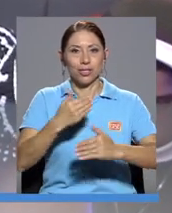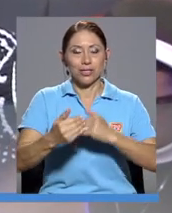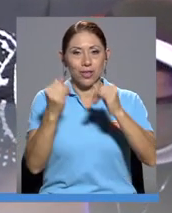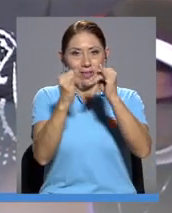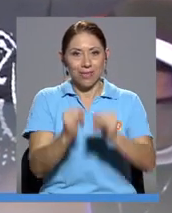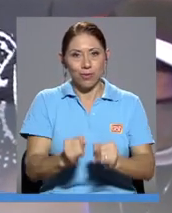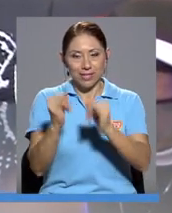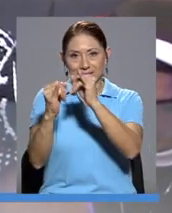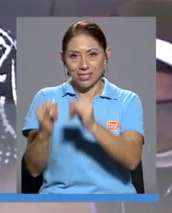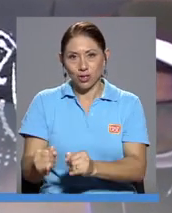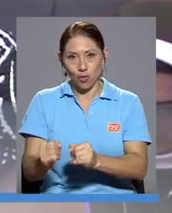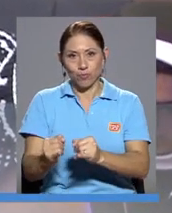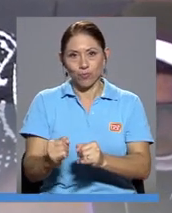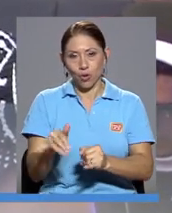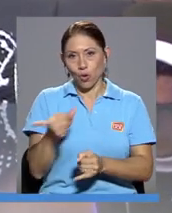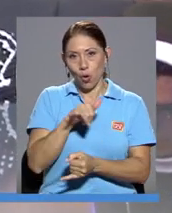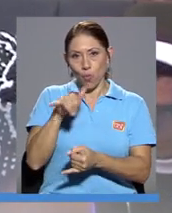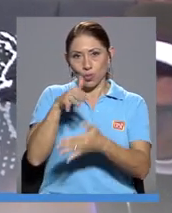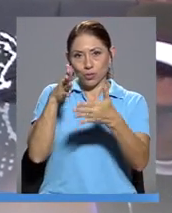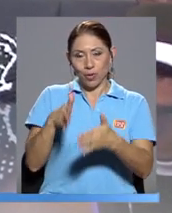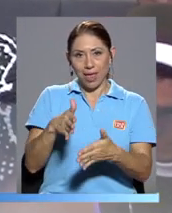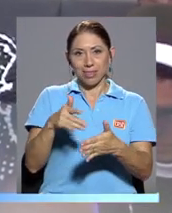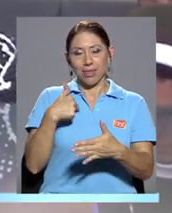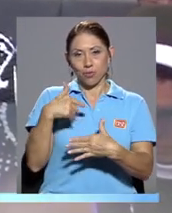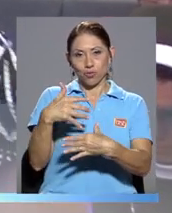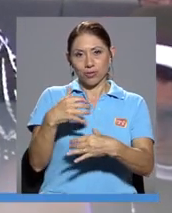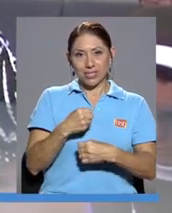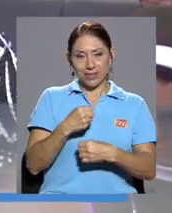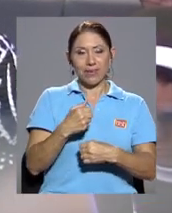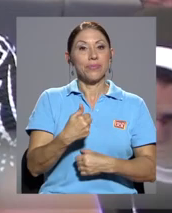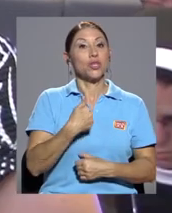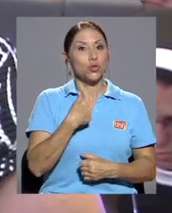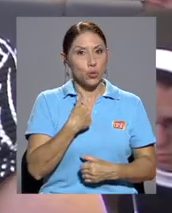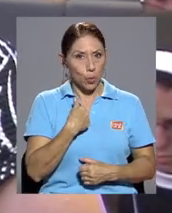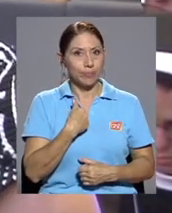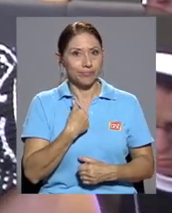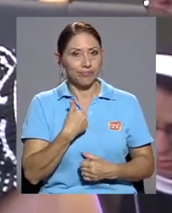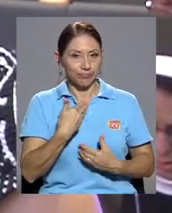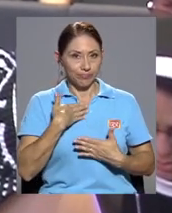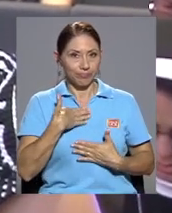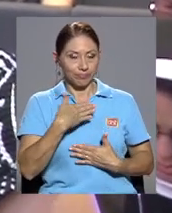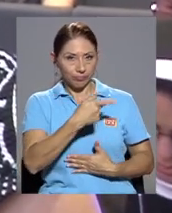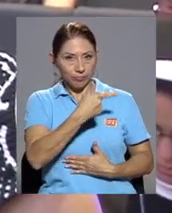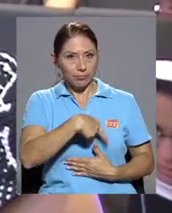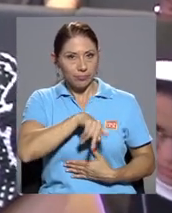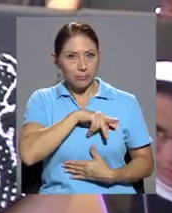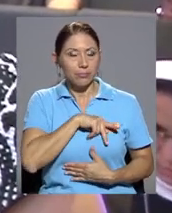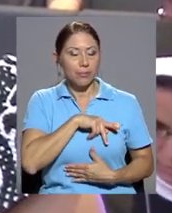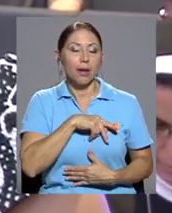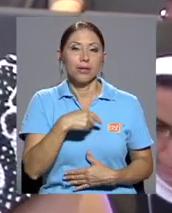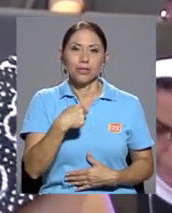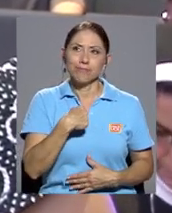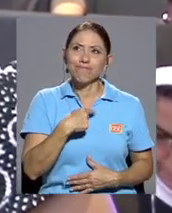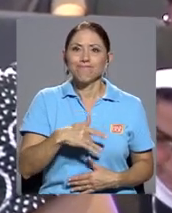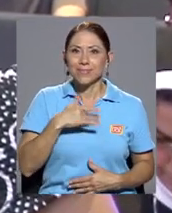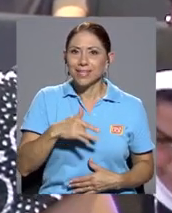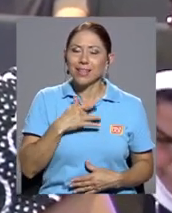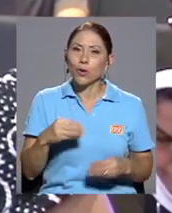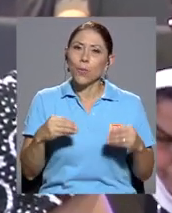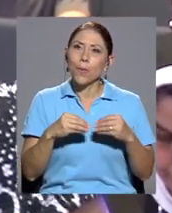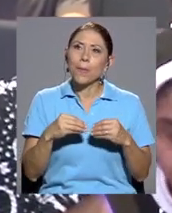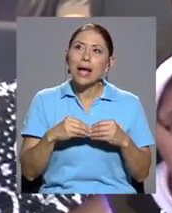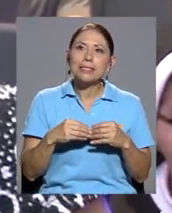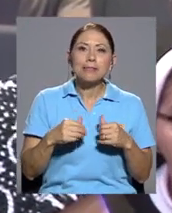que uno recibe como estudiantes y yo os is digamos desde mi posición personal si se siente como más